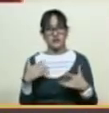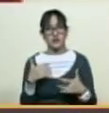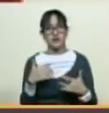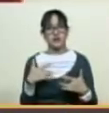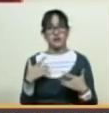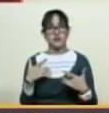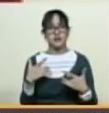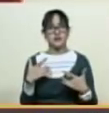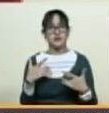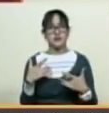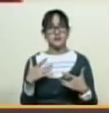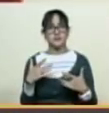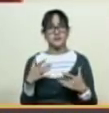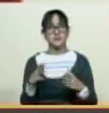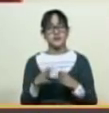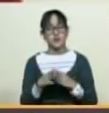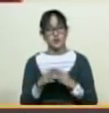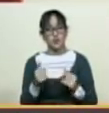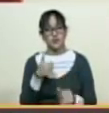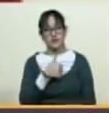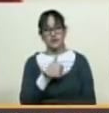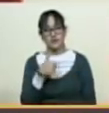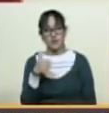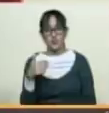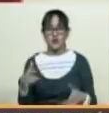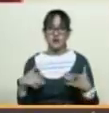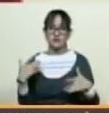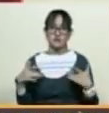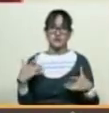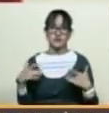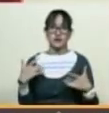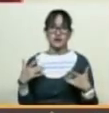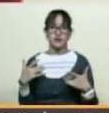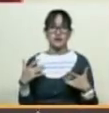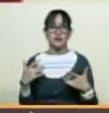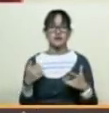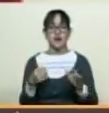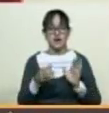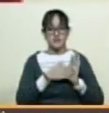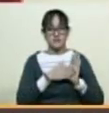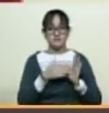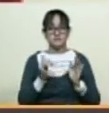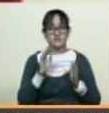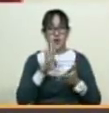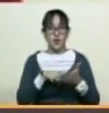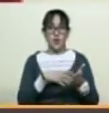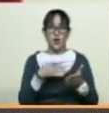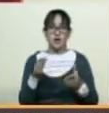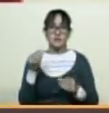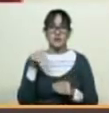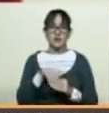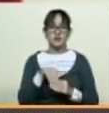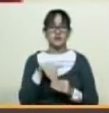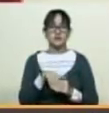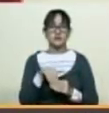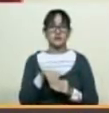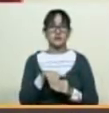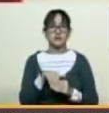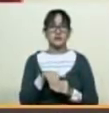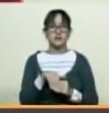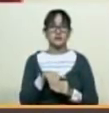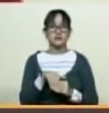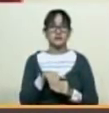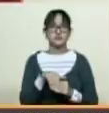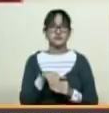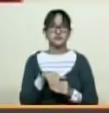allí. Todas y cada una de las actividades que están marcadas en el cronograma electoral han